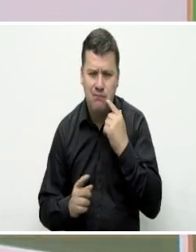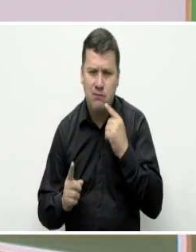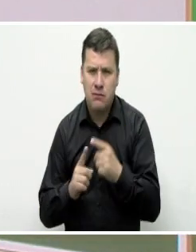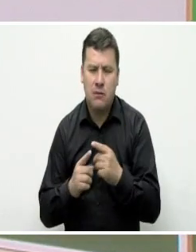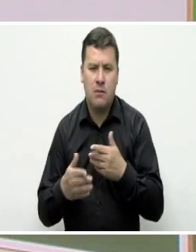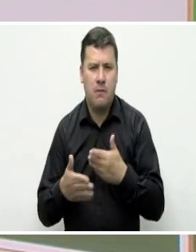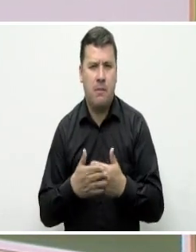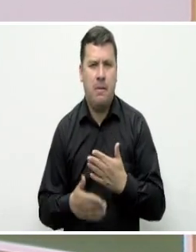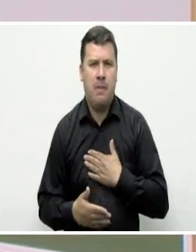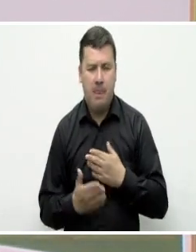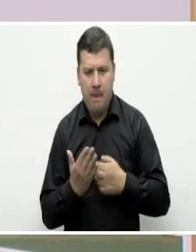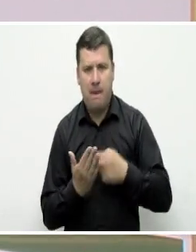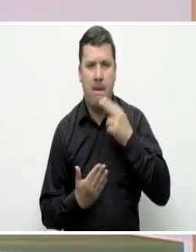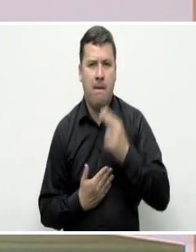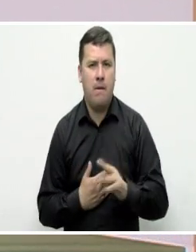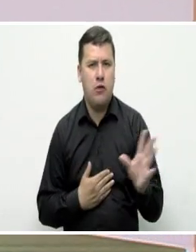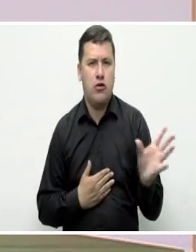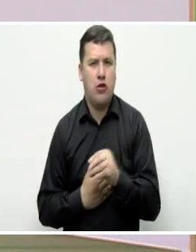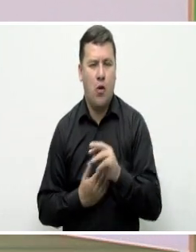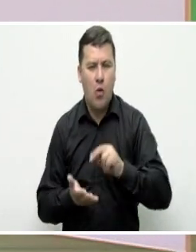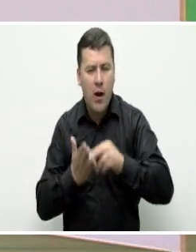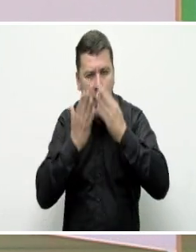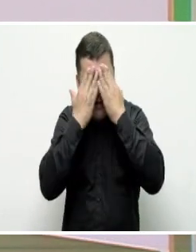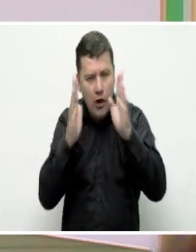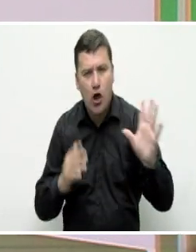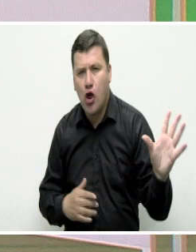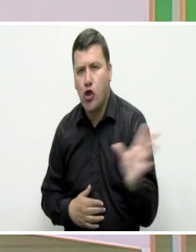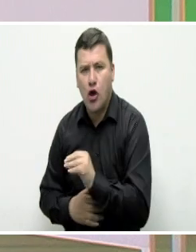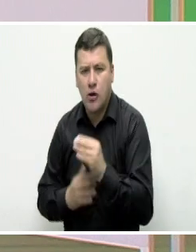adicionalmente nuestro proyecto Todos Somos Democracia.